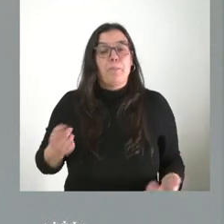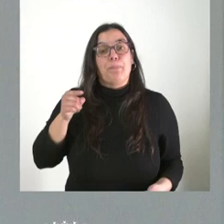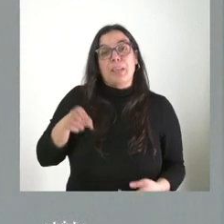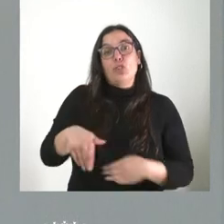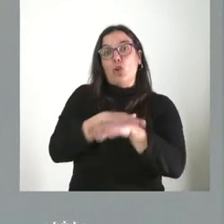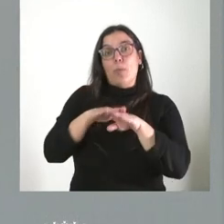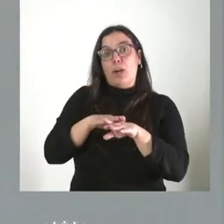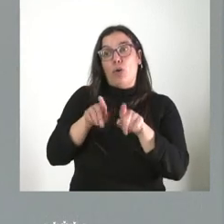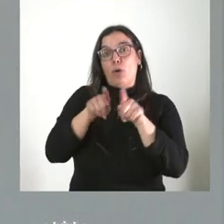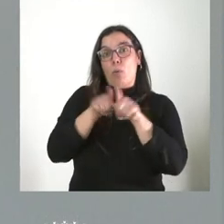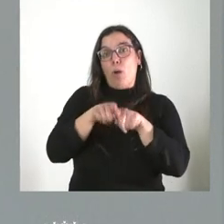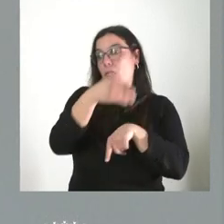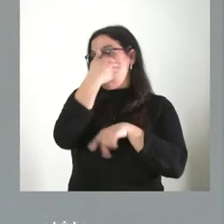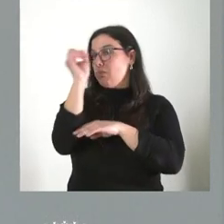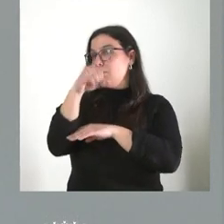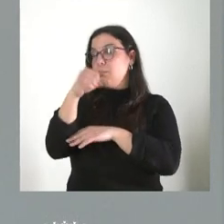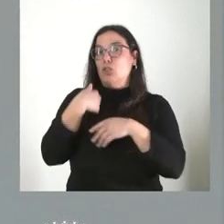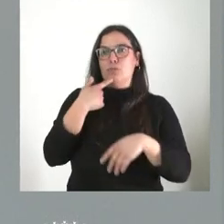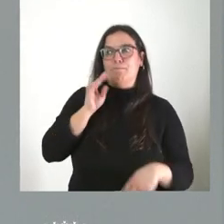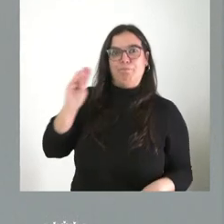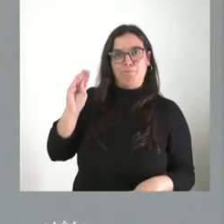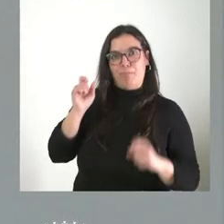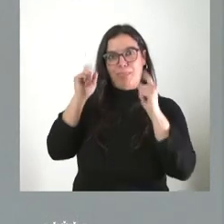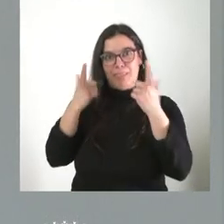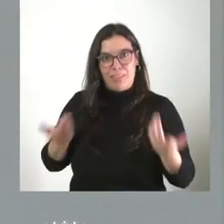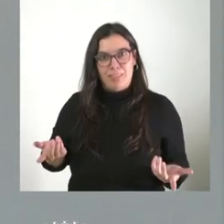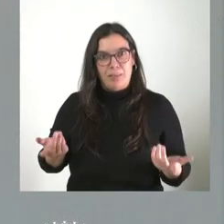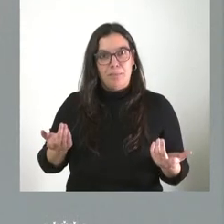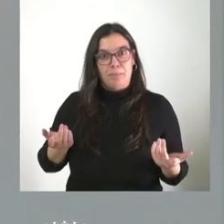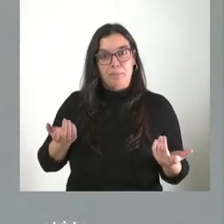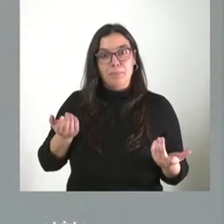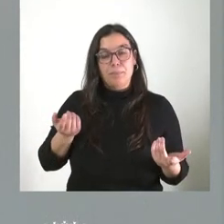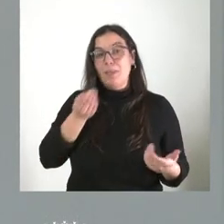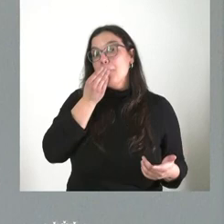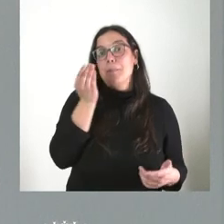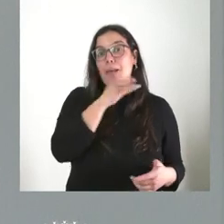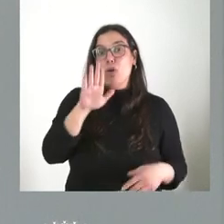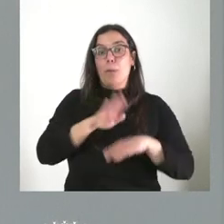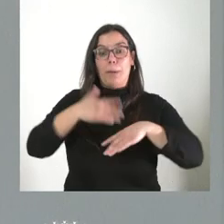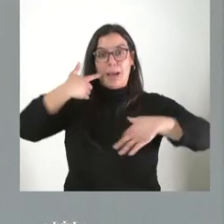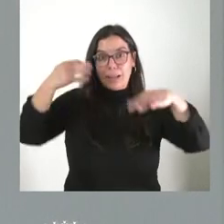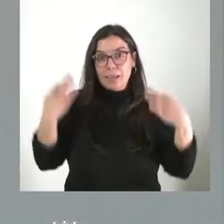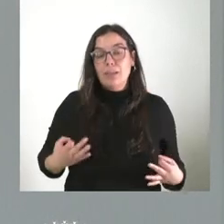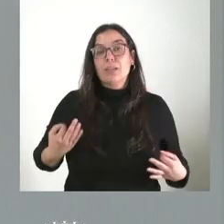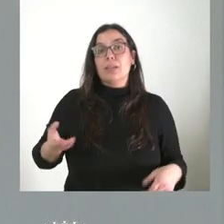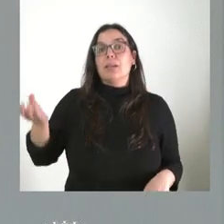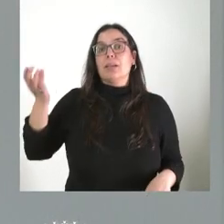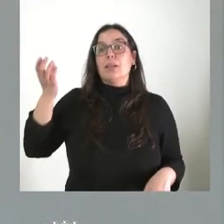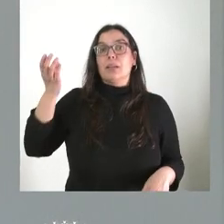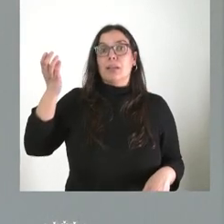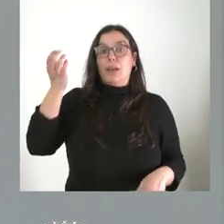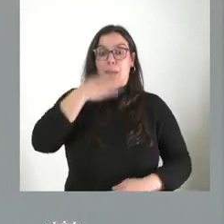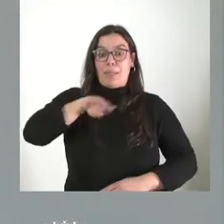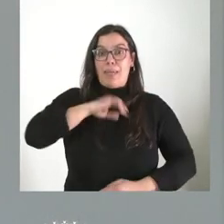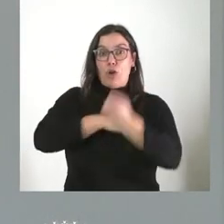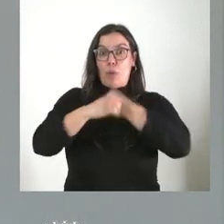el gobierno no quiere ver y Nosotros le llamamos la atención para que se dé cuenta de que la mejor vía para garantizar incrementos de poder adquisitivo